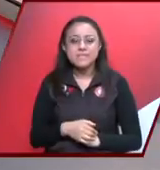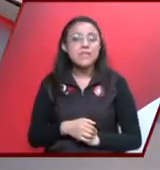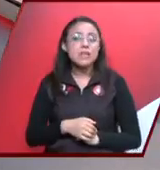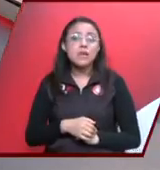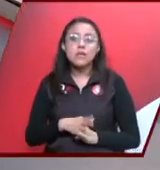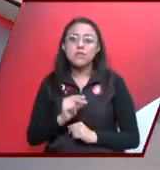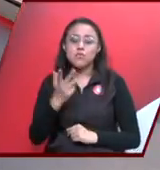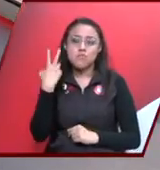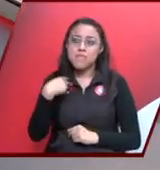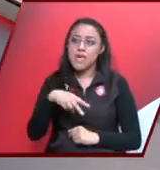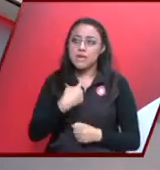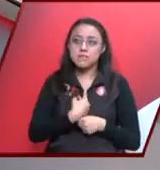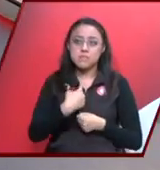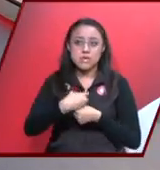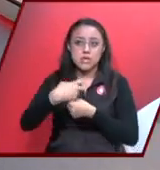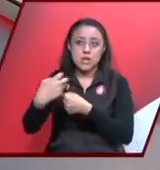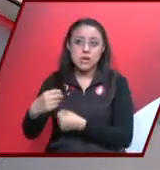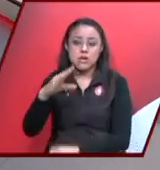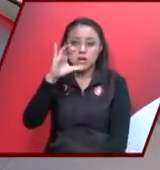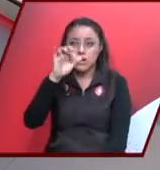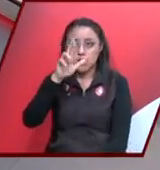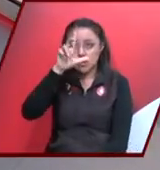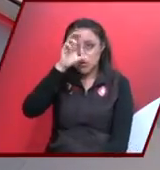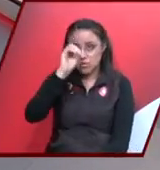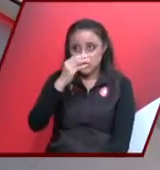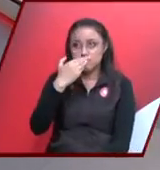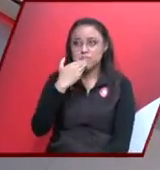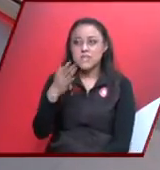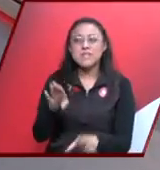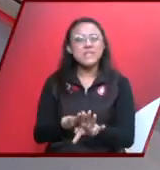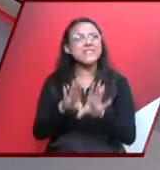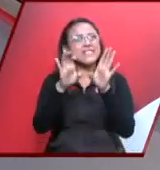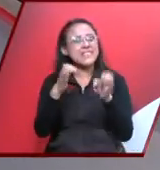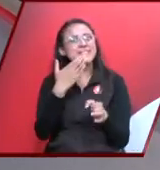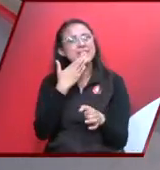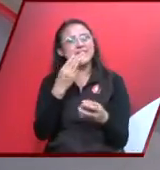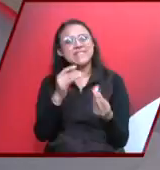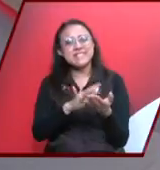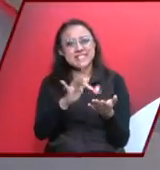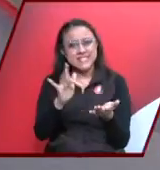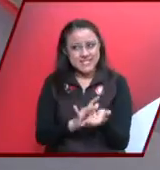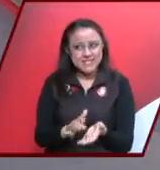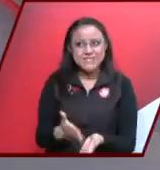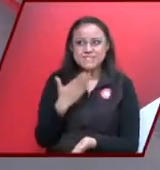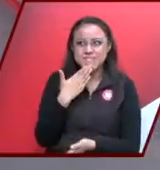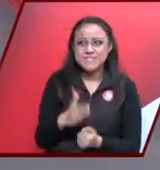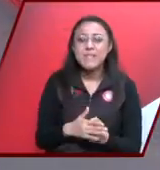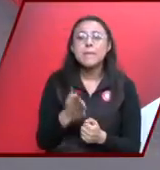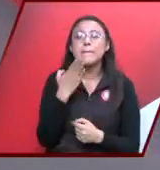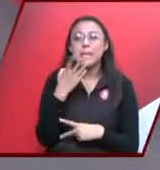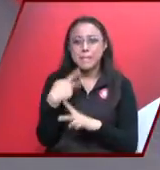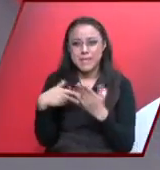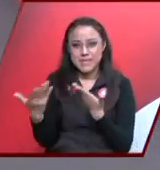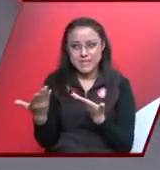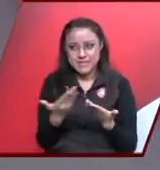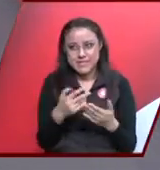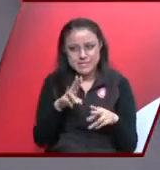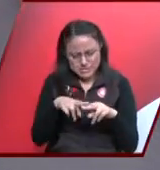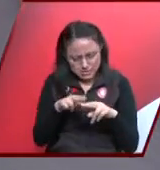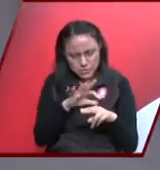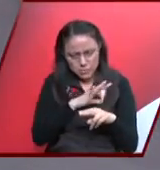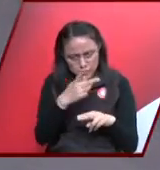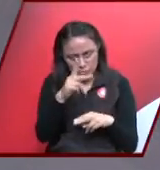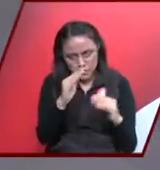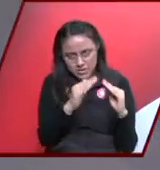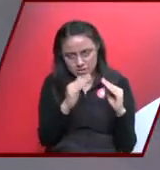que nunca me lleva a los viajes. Mi amigo Carlos. ¿Qué pasó? Aguilar. ¿Cómo estás, mi hermanito? ¿Bien? Señor, qué chulo, muchacho. ¿Cómo estás, muchacho? ¿Cómo estás? ¿Cómo estás? Bienvenido. Sí, no te compadre, estás